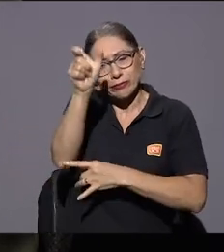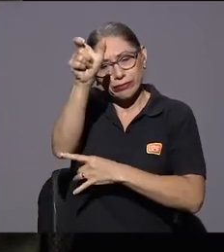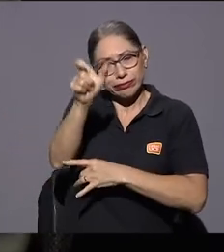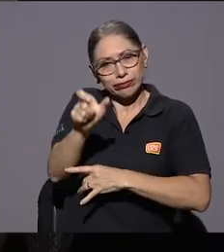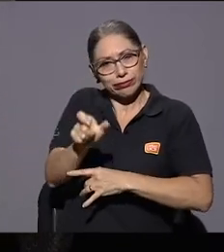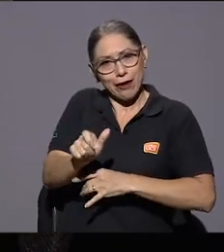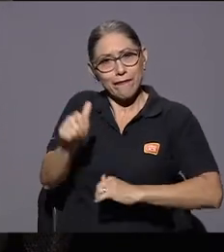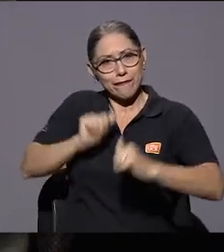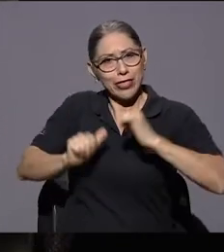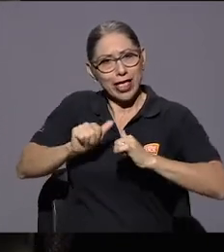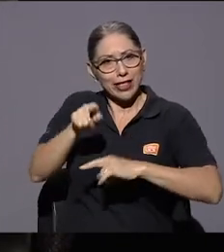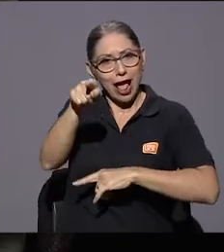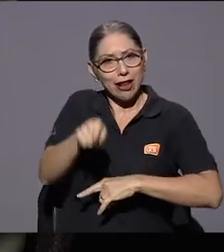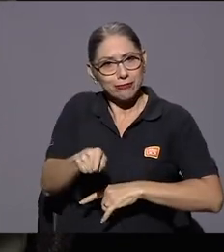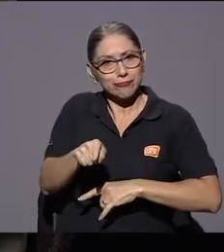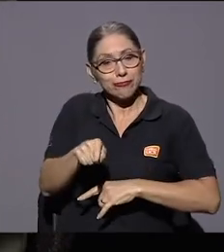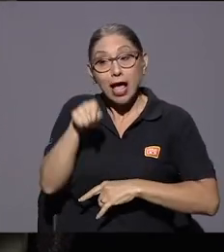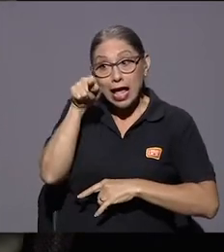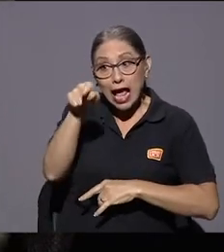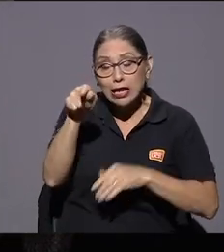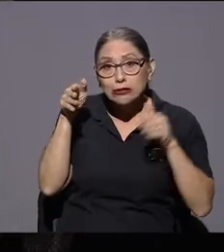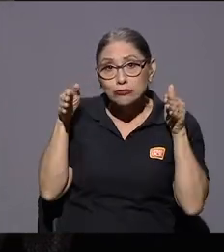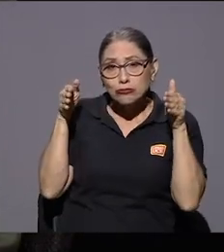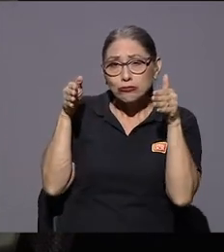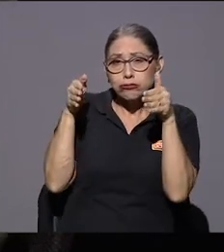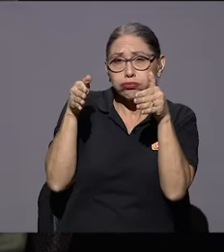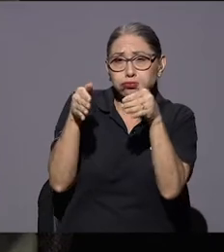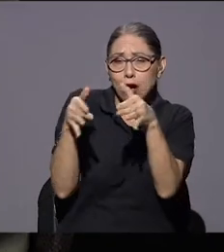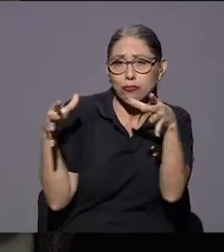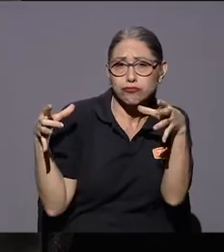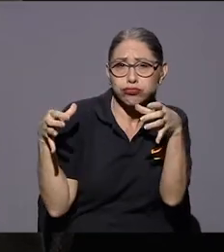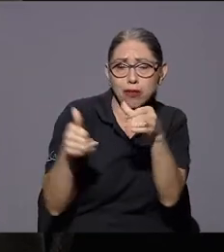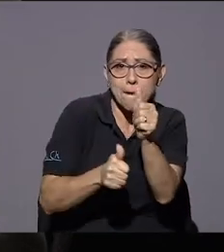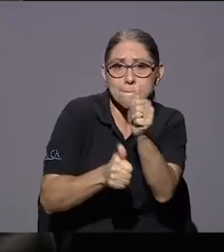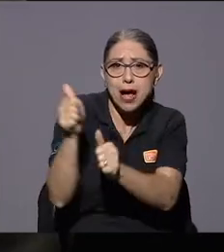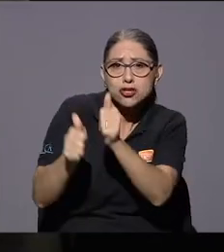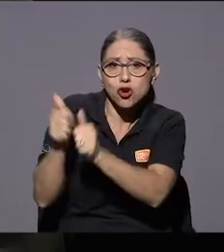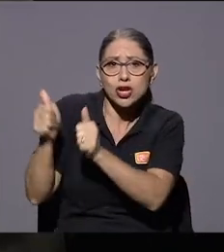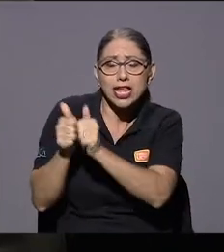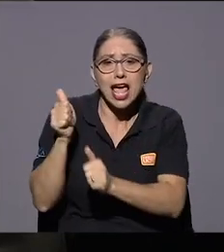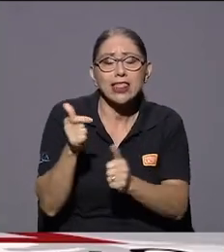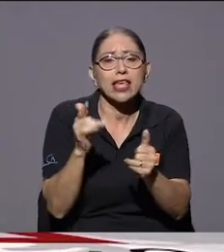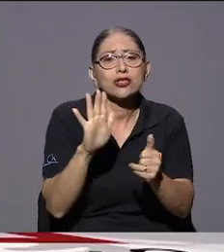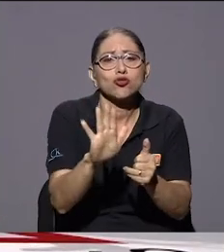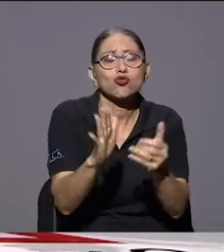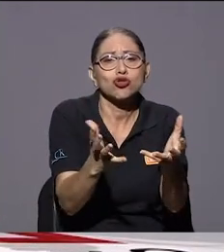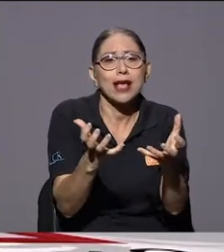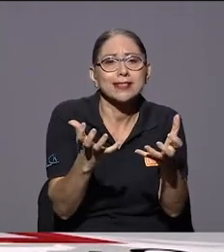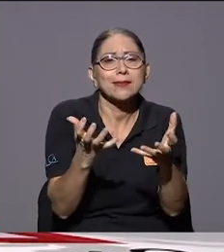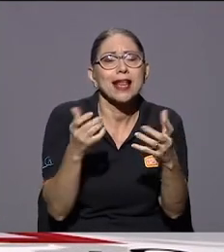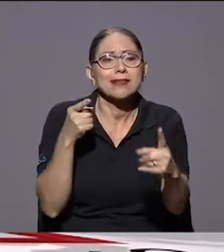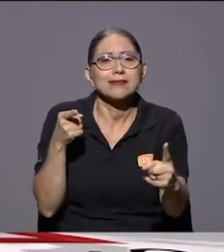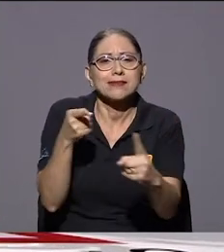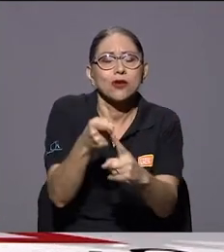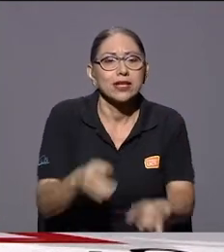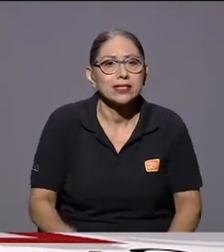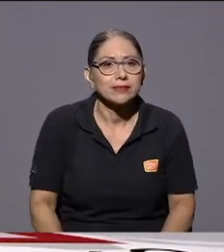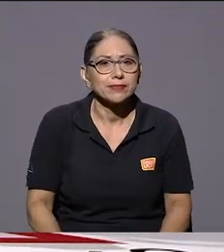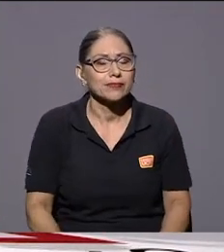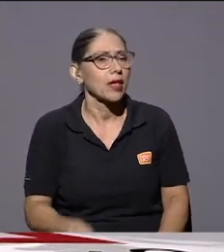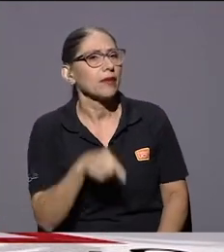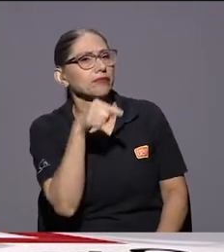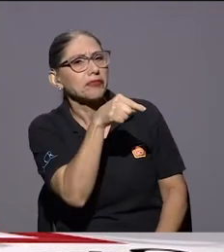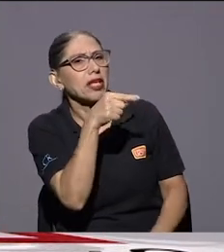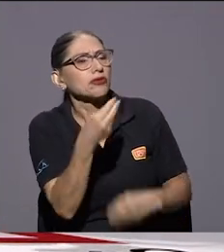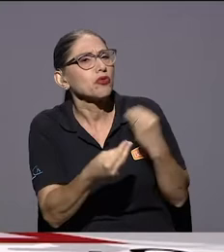que es el que concentra o la que concentra la mayoría de esas aspiraciones. Tomo sus palabras, ese mecanismo, ¿qué fue lo que